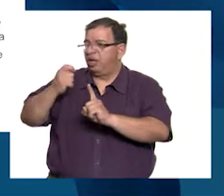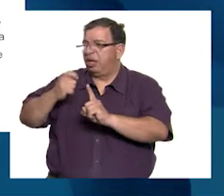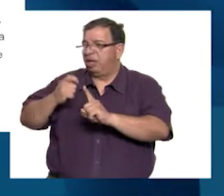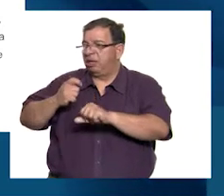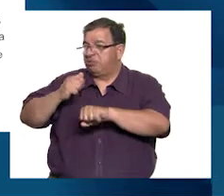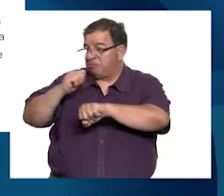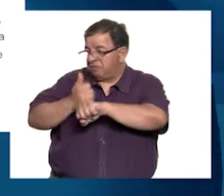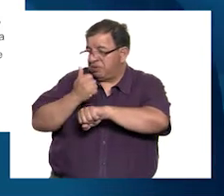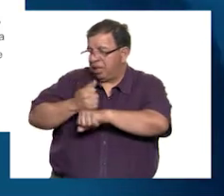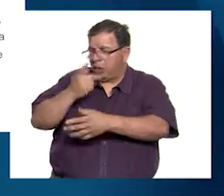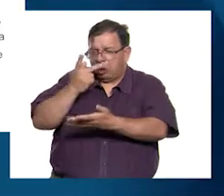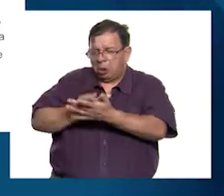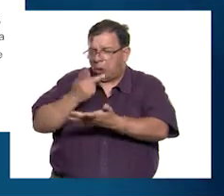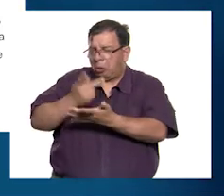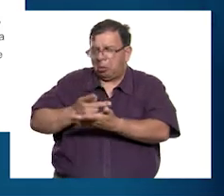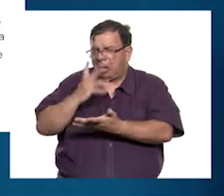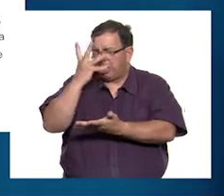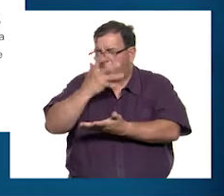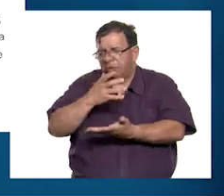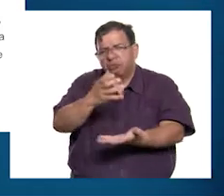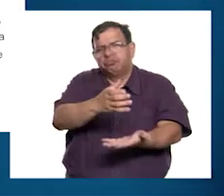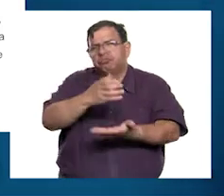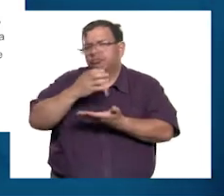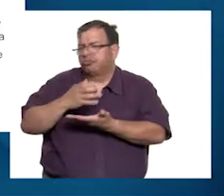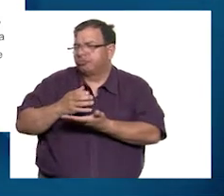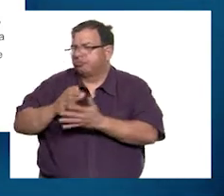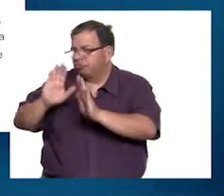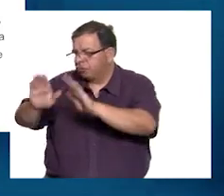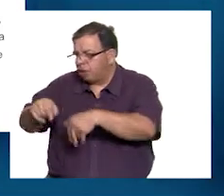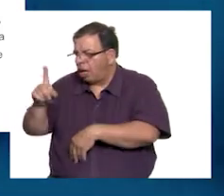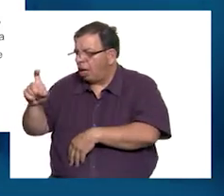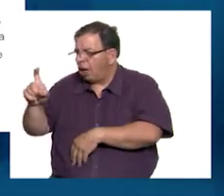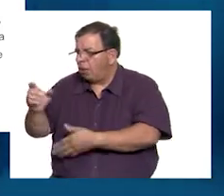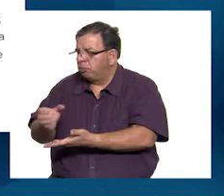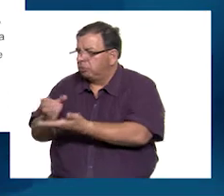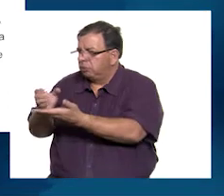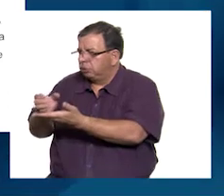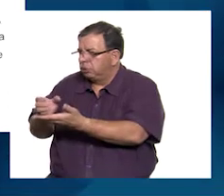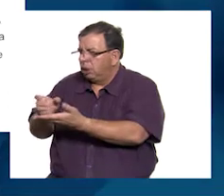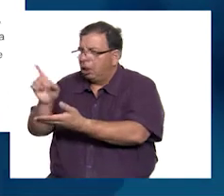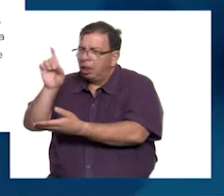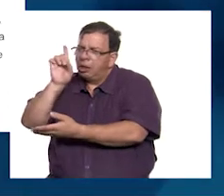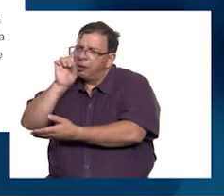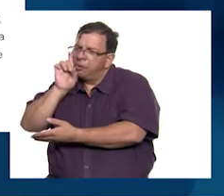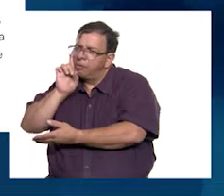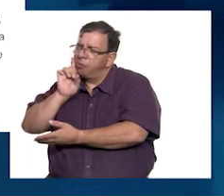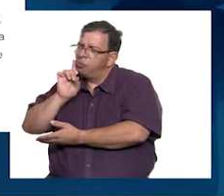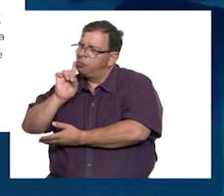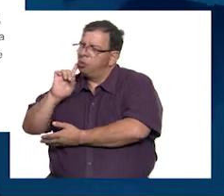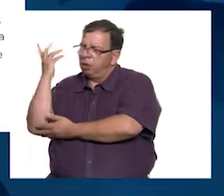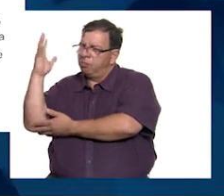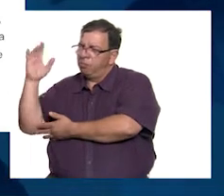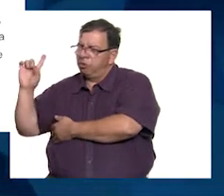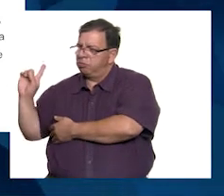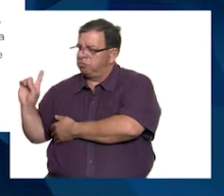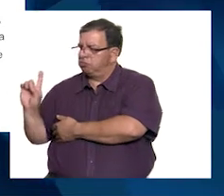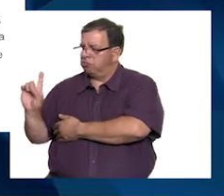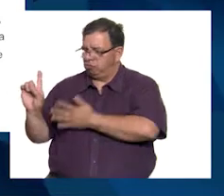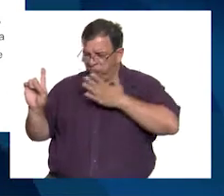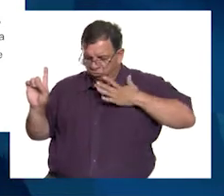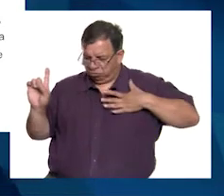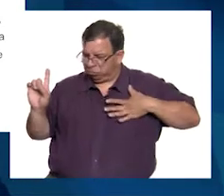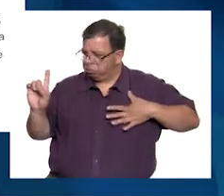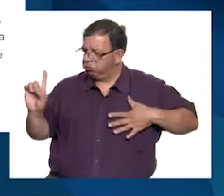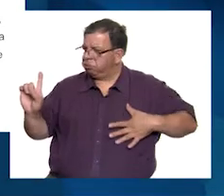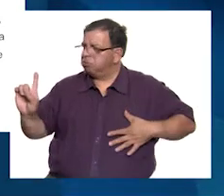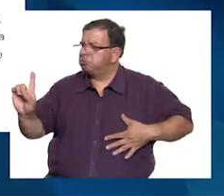frasco de plata más bonito que había en la casa. En cuanto llegó a la fuente, vio salir del bosque a una dama magníficamente vestida que vino a pedirle de